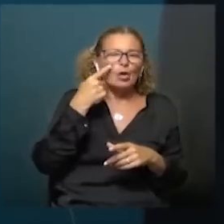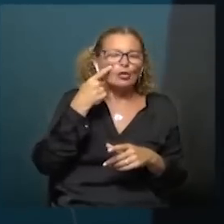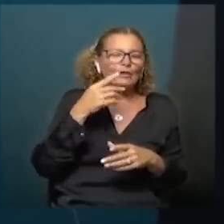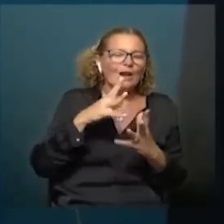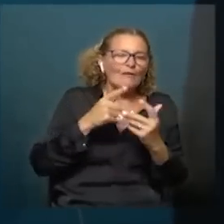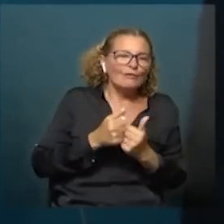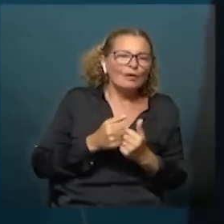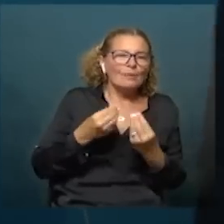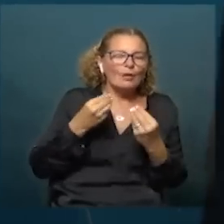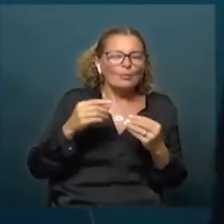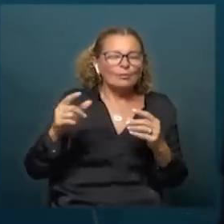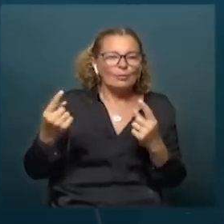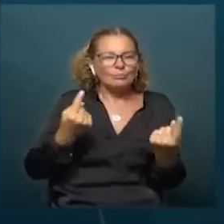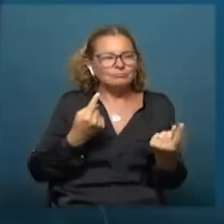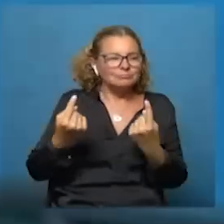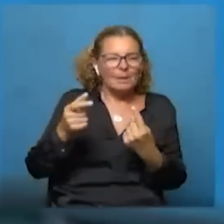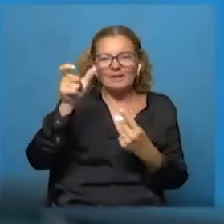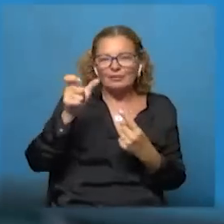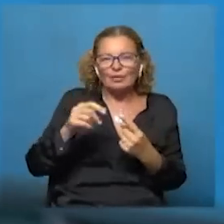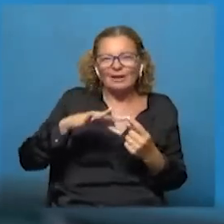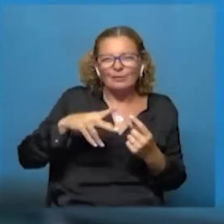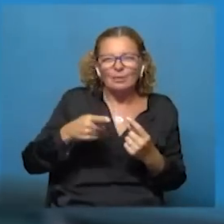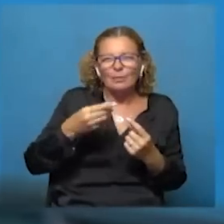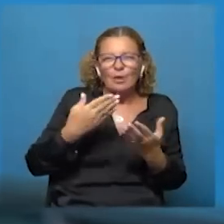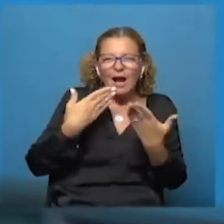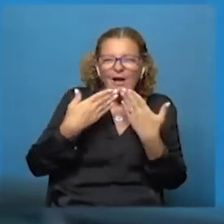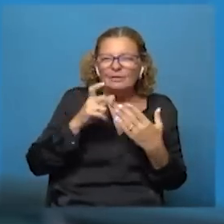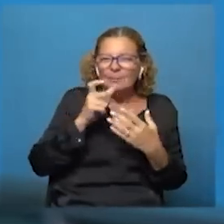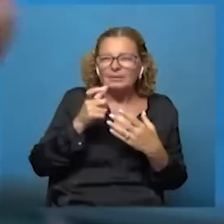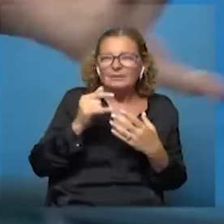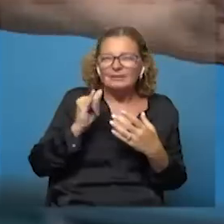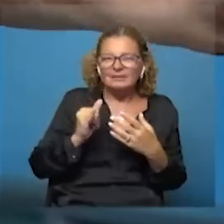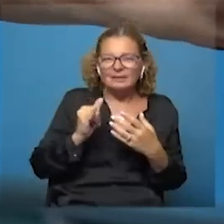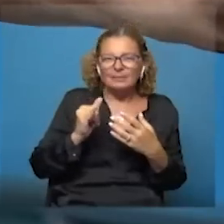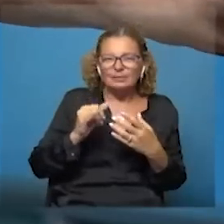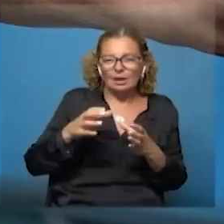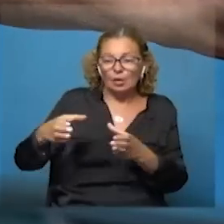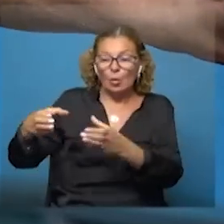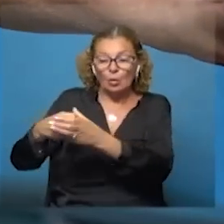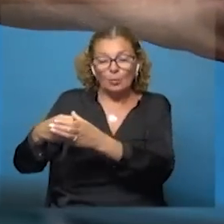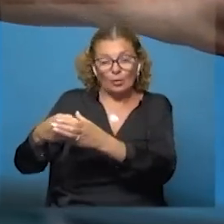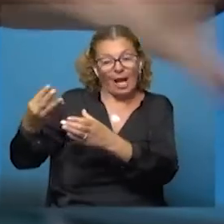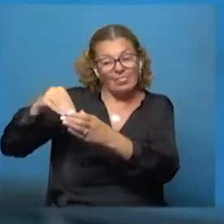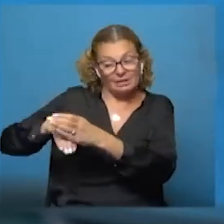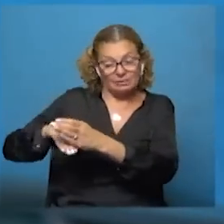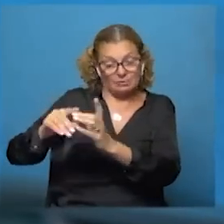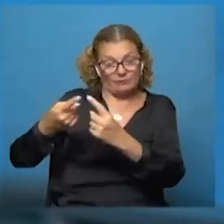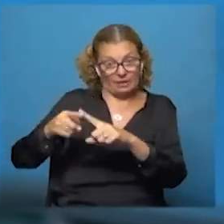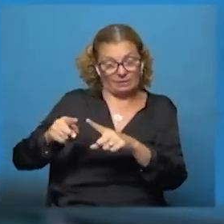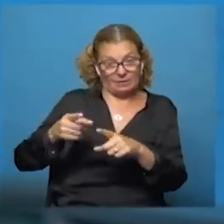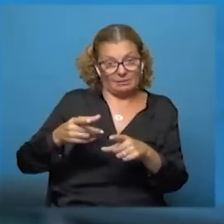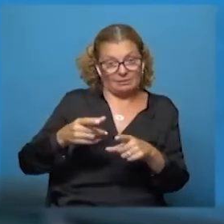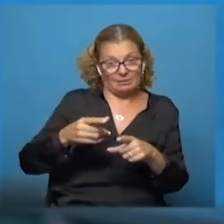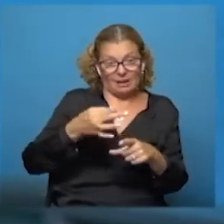forma cómo se relaciona un delincuente Qué tipo de conversación tiene sí pero si está en Una Pandilla es una cosa si